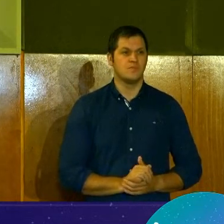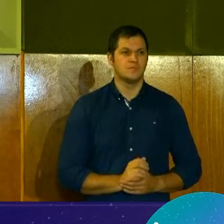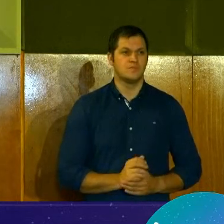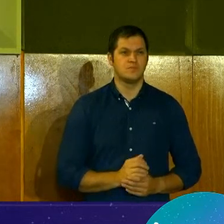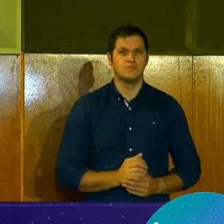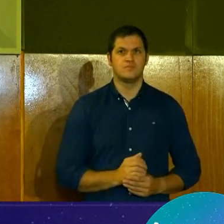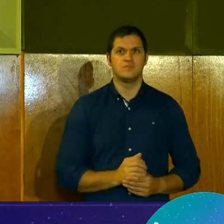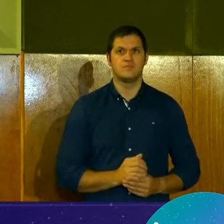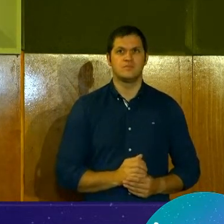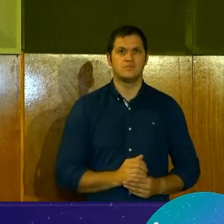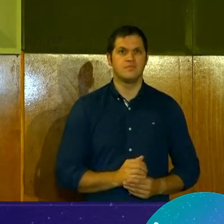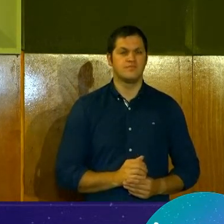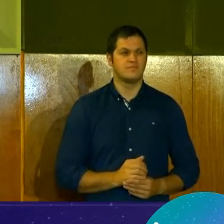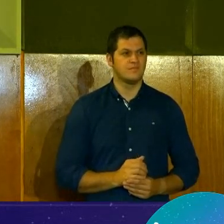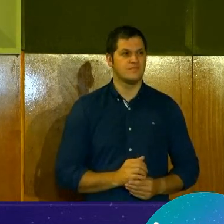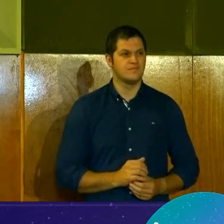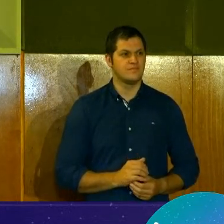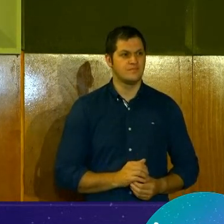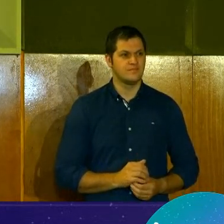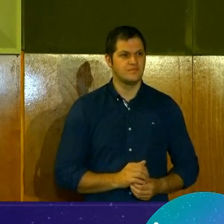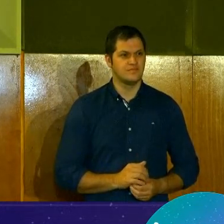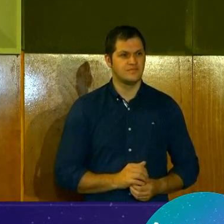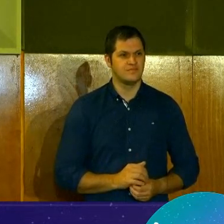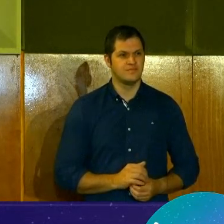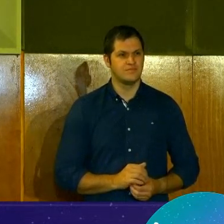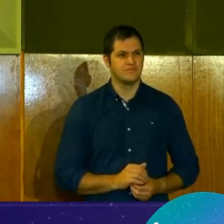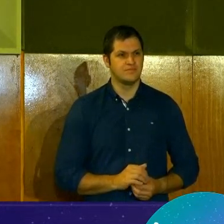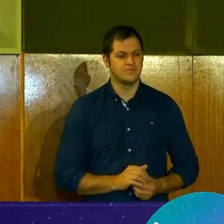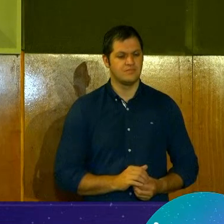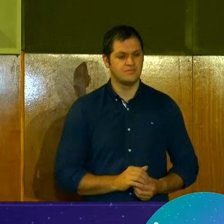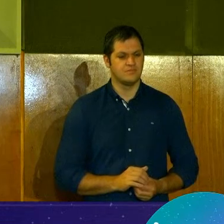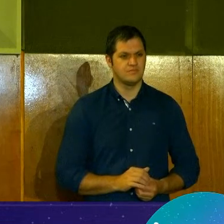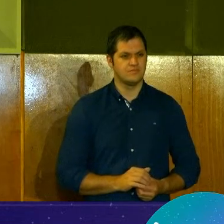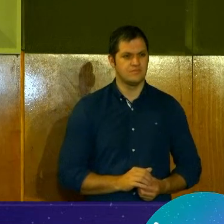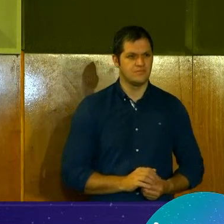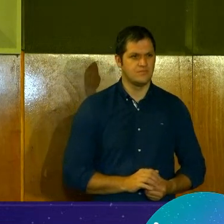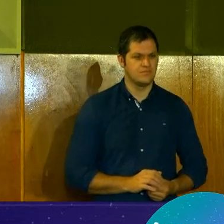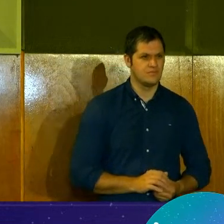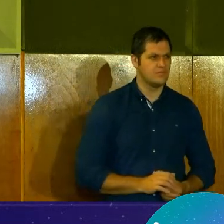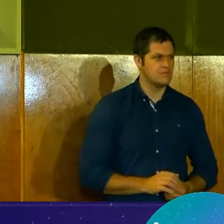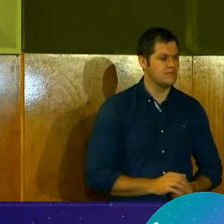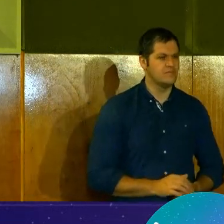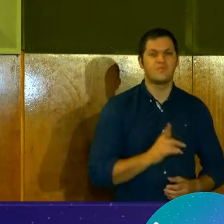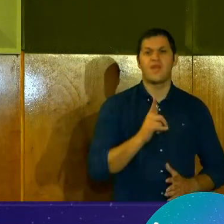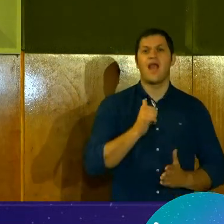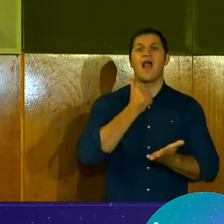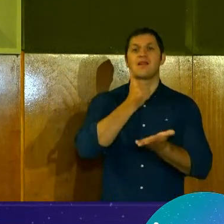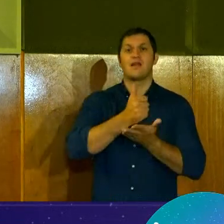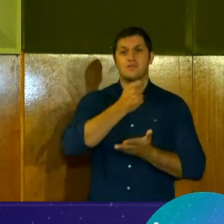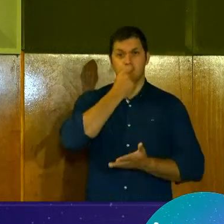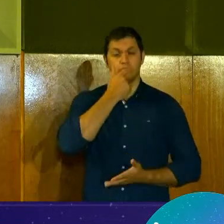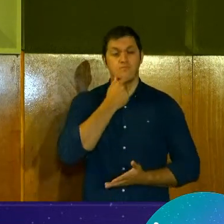sé sobre sus charlas alguien quiere preguntar algo alguna duda